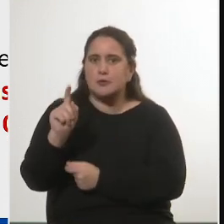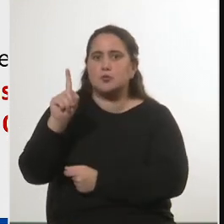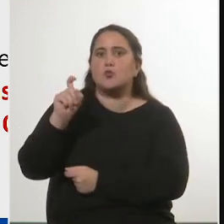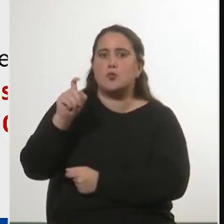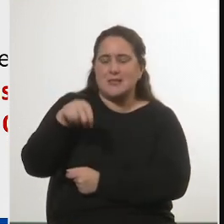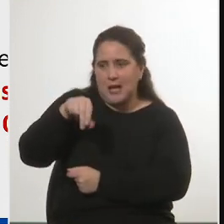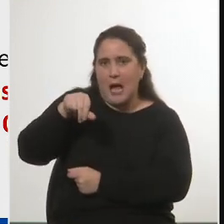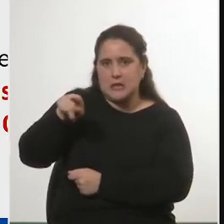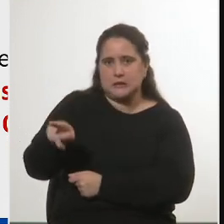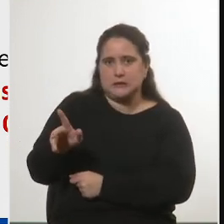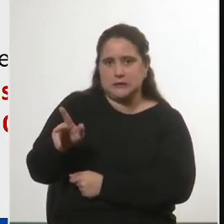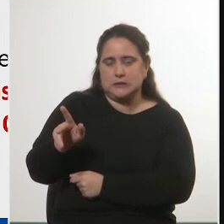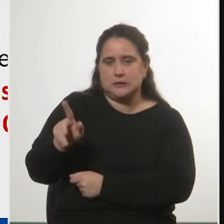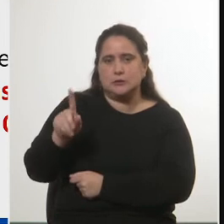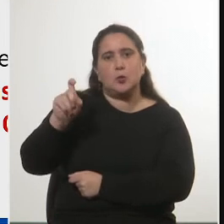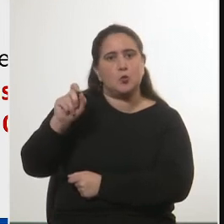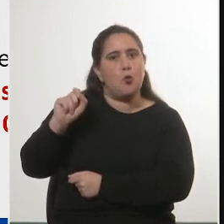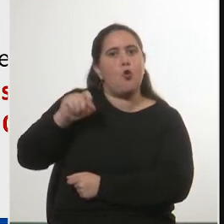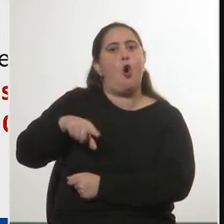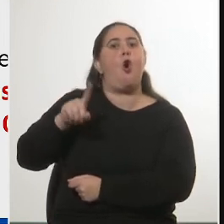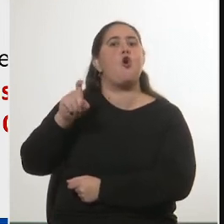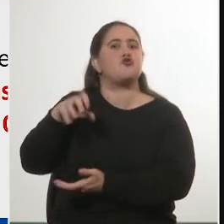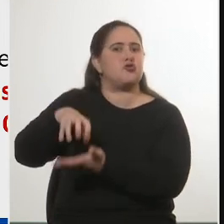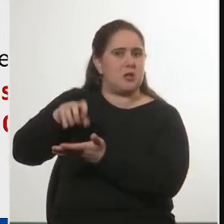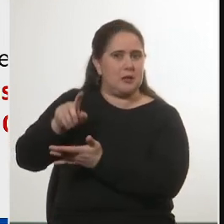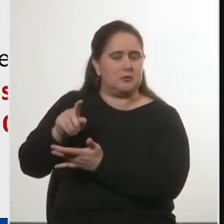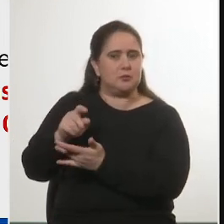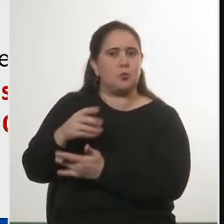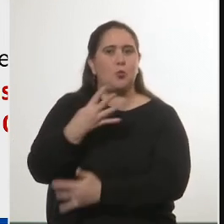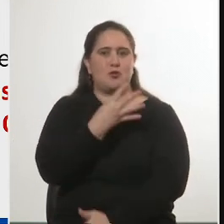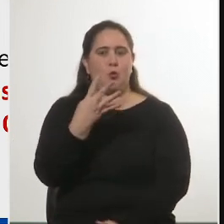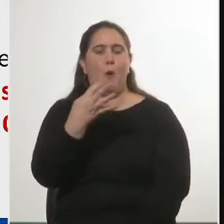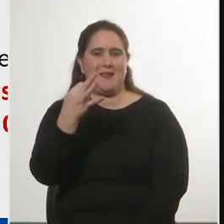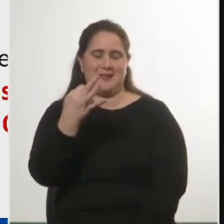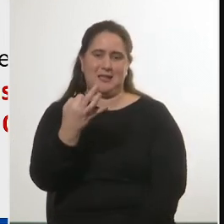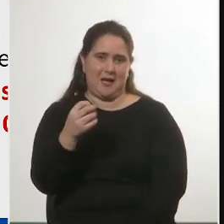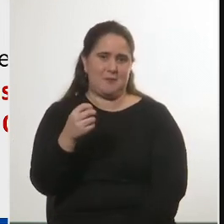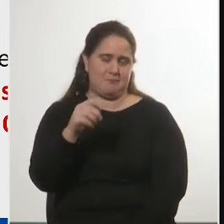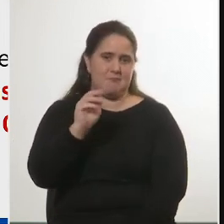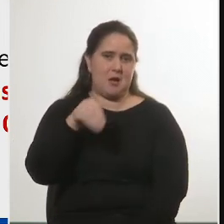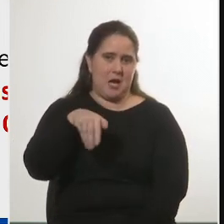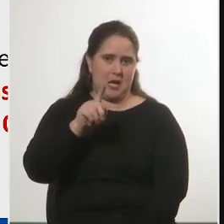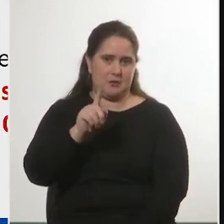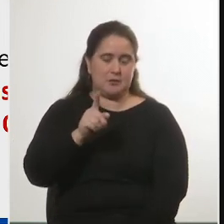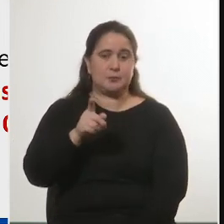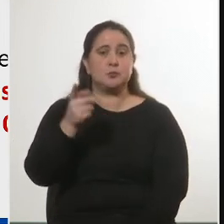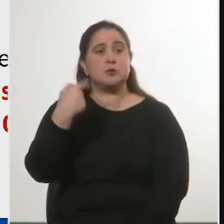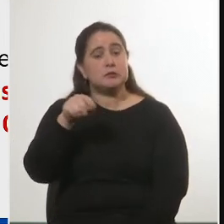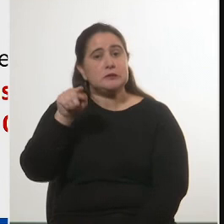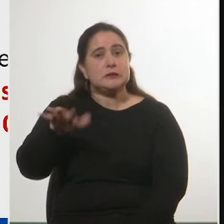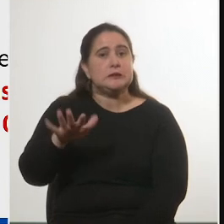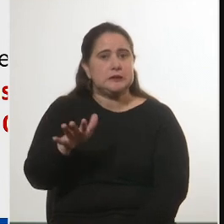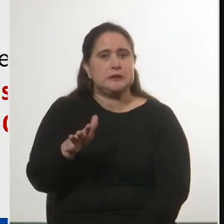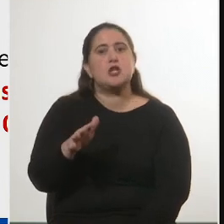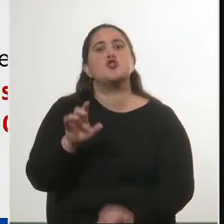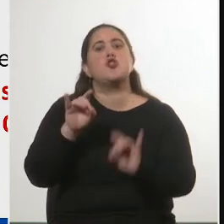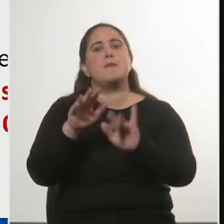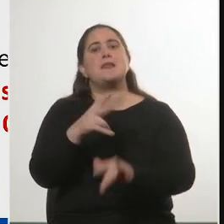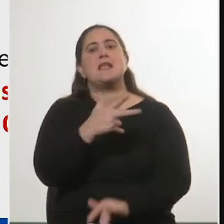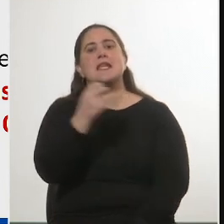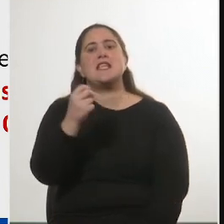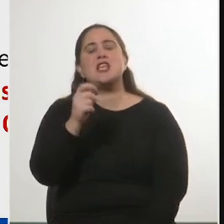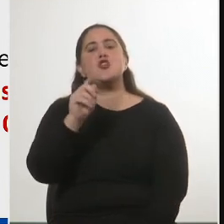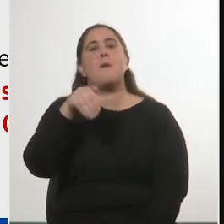proviene de sodio, de OCE, con 440 miligramos litro, implicaría que solamente